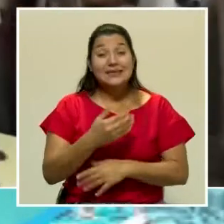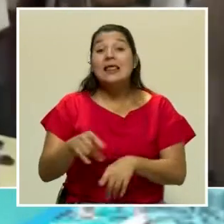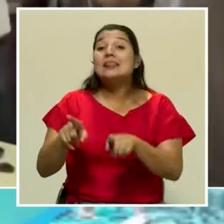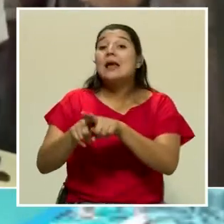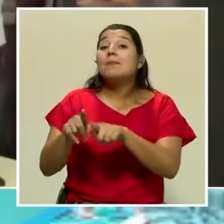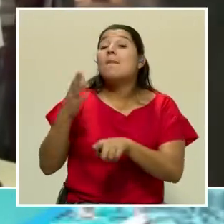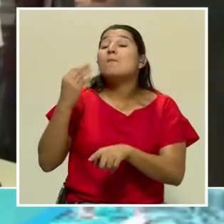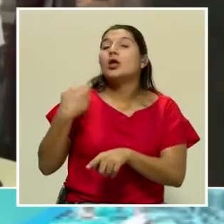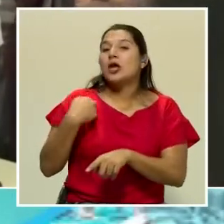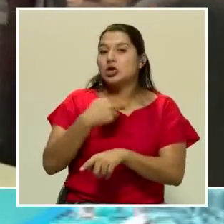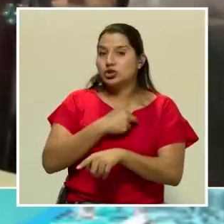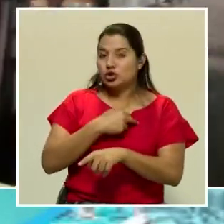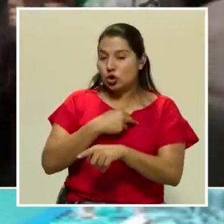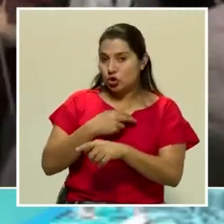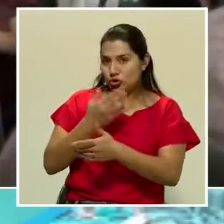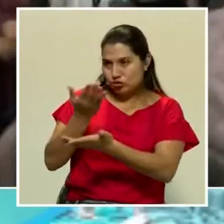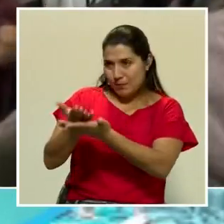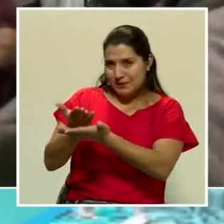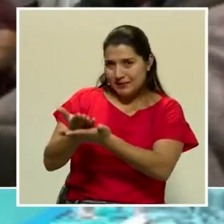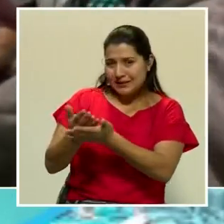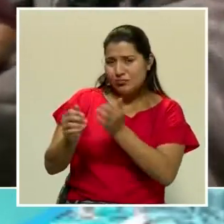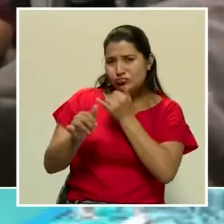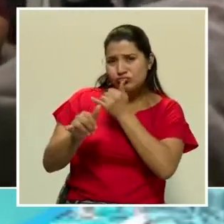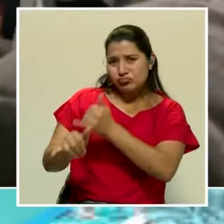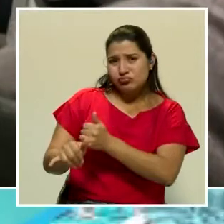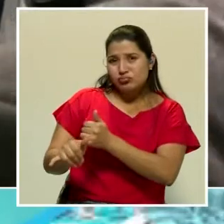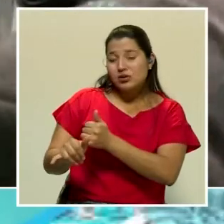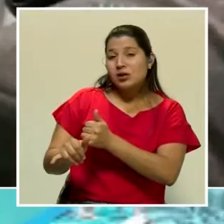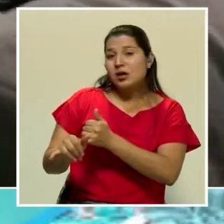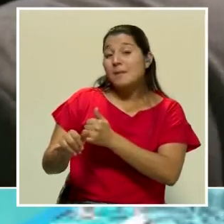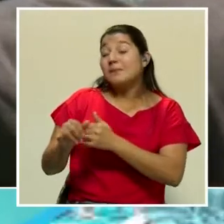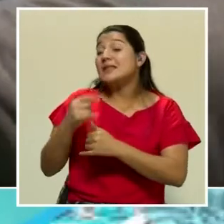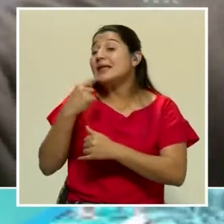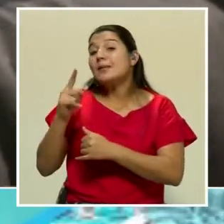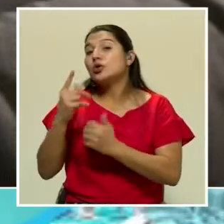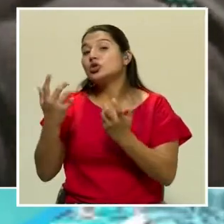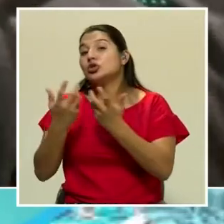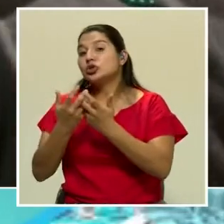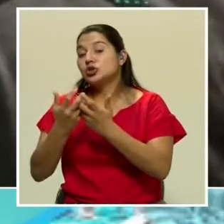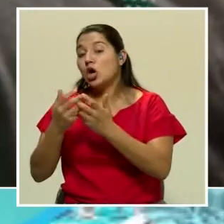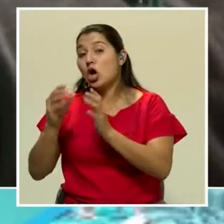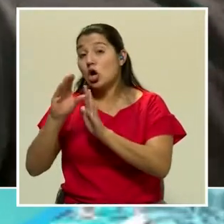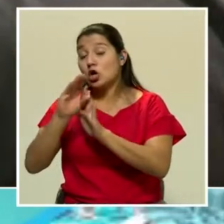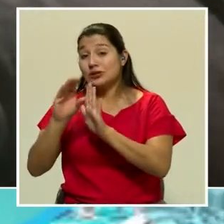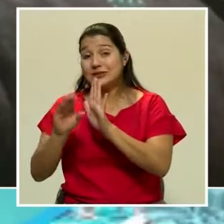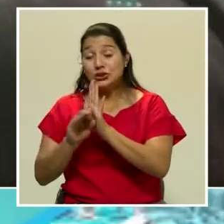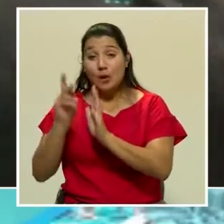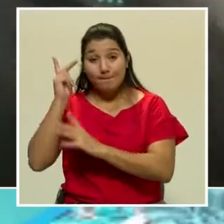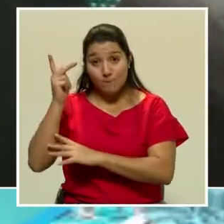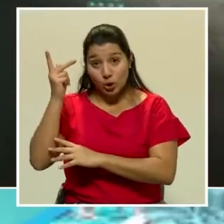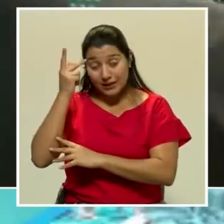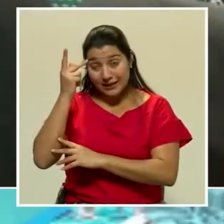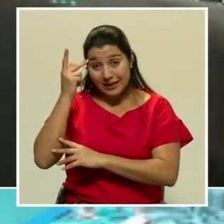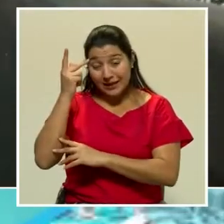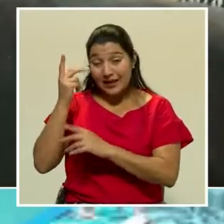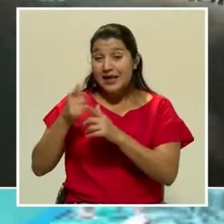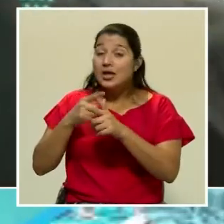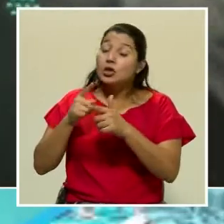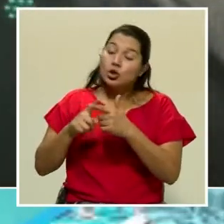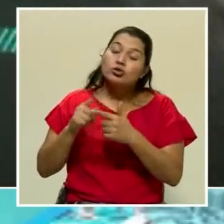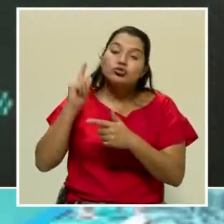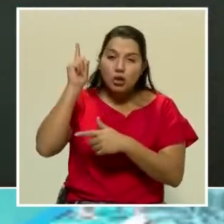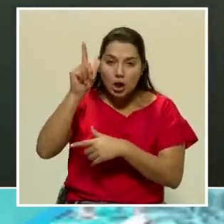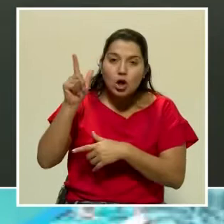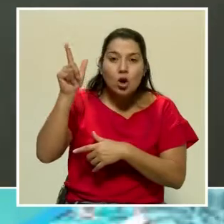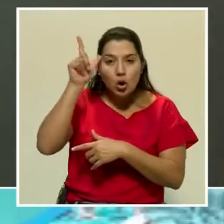nosotros habíamos presentado la acción de inconstitucionalidad, ¿verdad, Rodrigo y yo, que fue la que dio este fallo. Entonces era lógico que